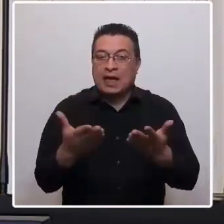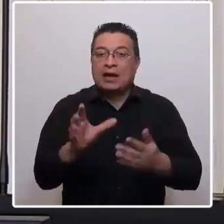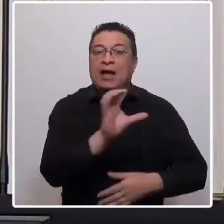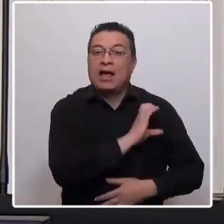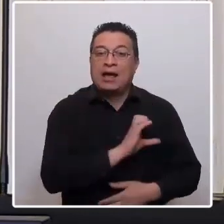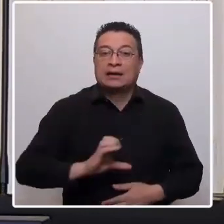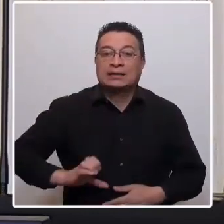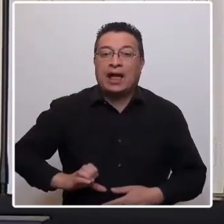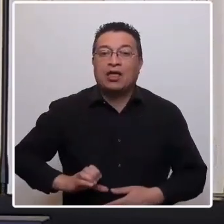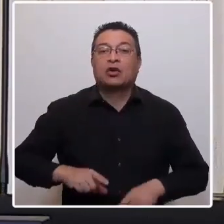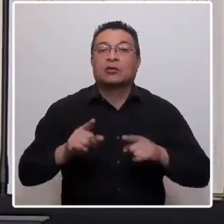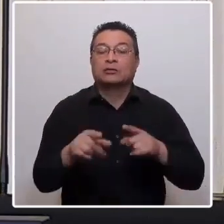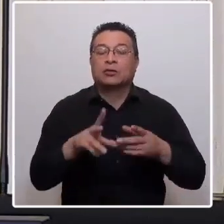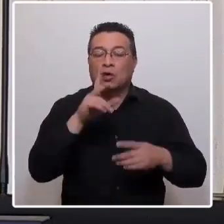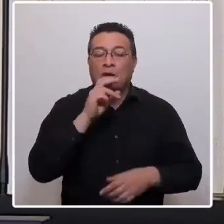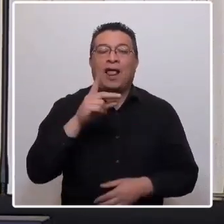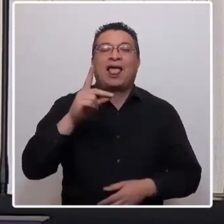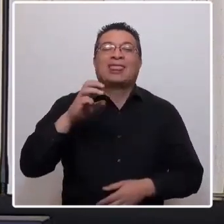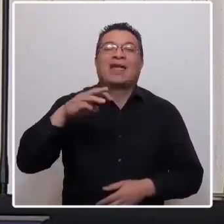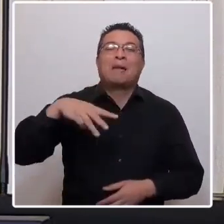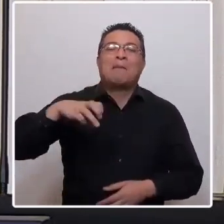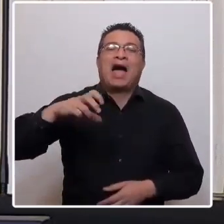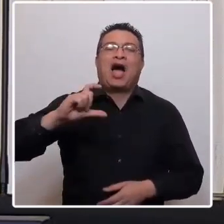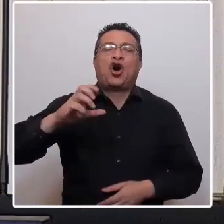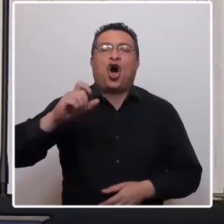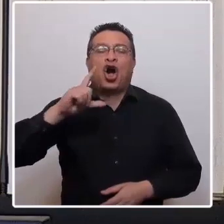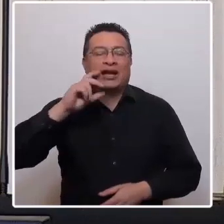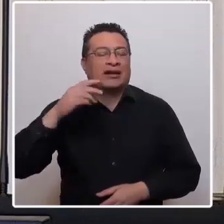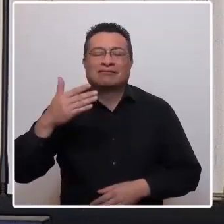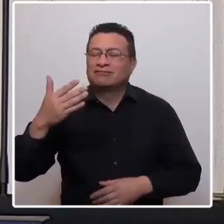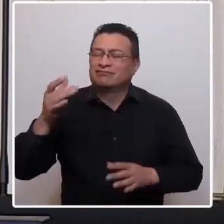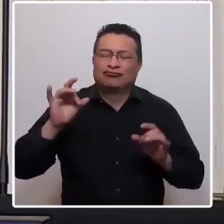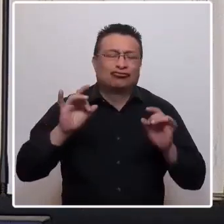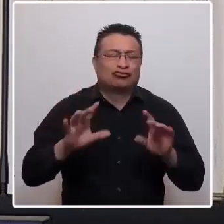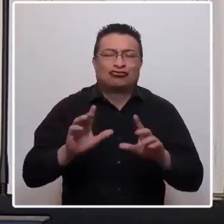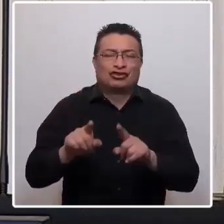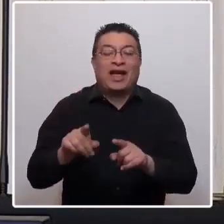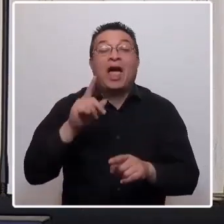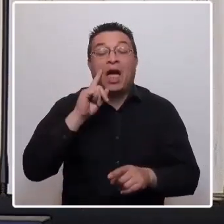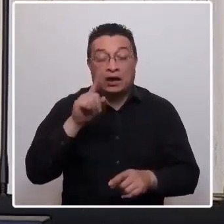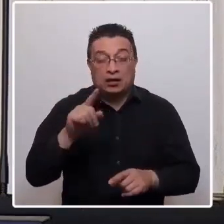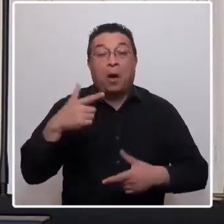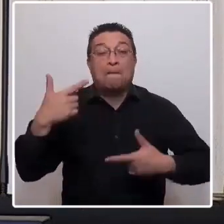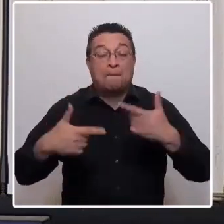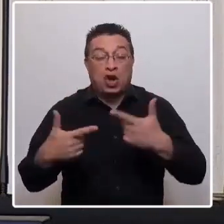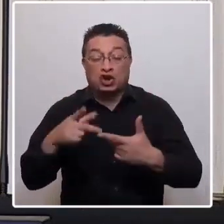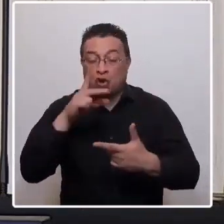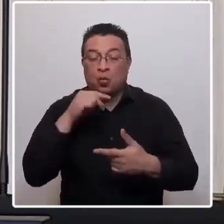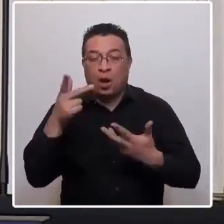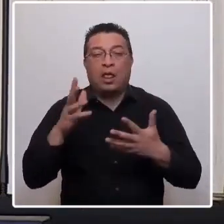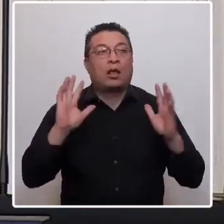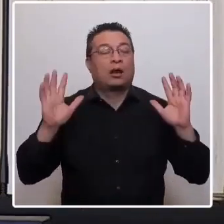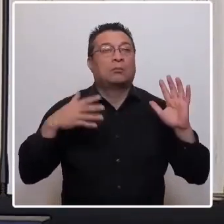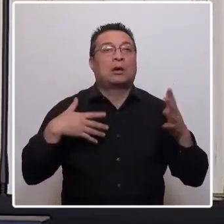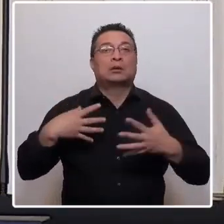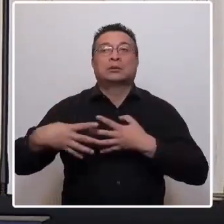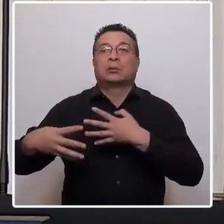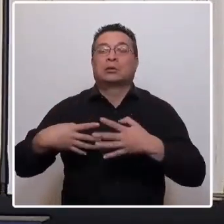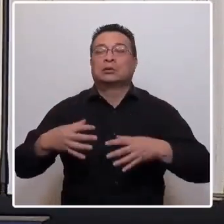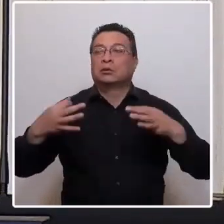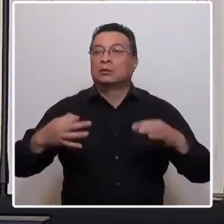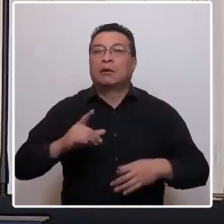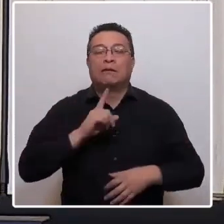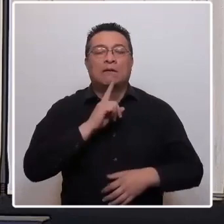es de una demagogia sin igual, como si éste y los políticos que lo integran fueran de una transparencia y